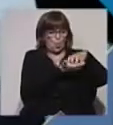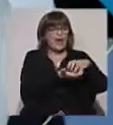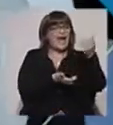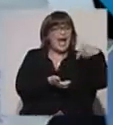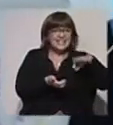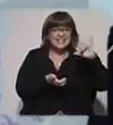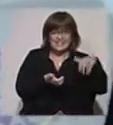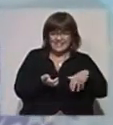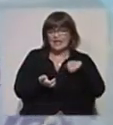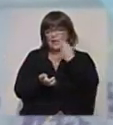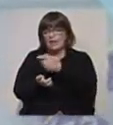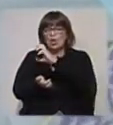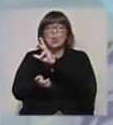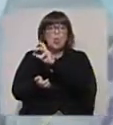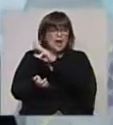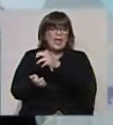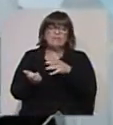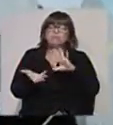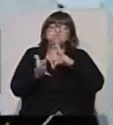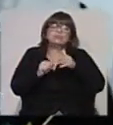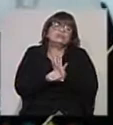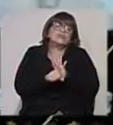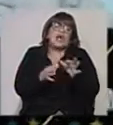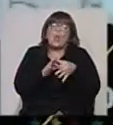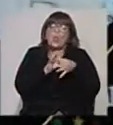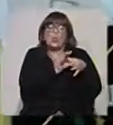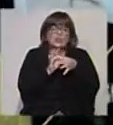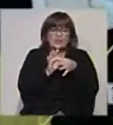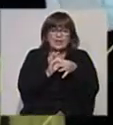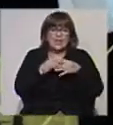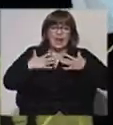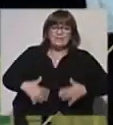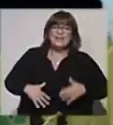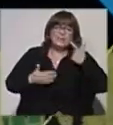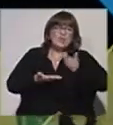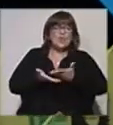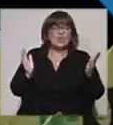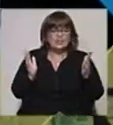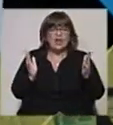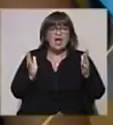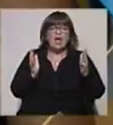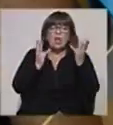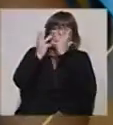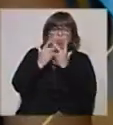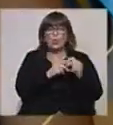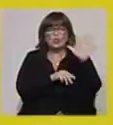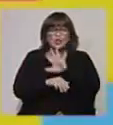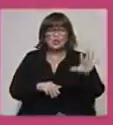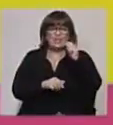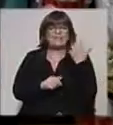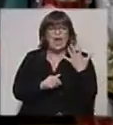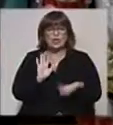hermanos, y después, está todo el tema de la remera marca que no hay como eso, entonces vienen todos, nos valoramos un poquitito